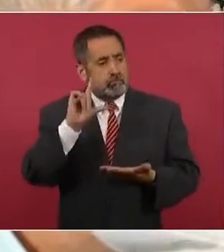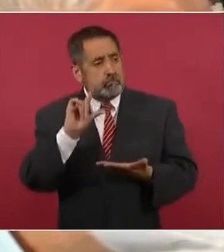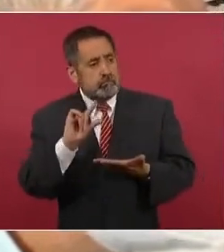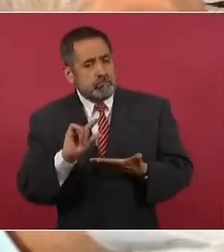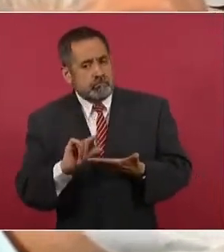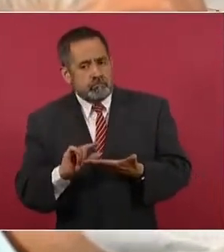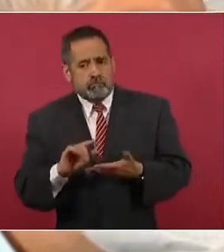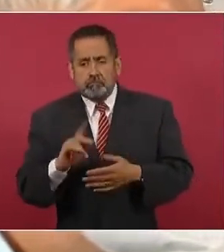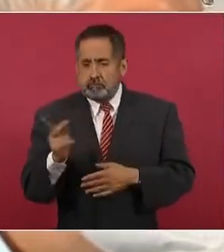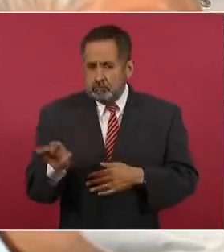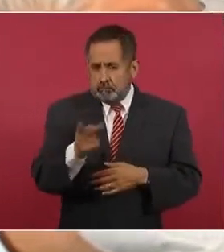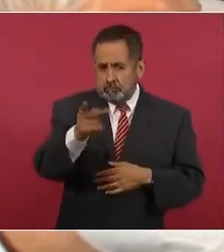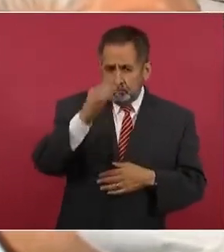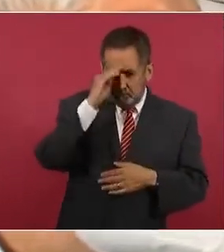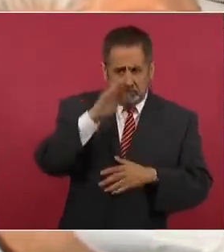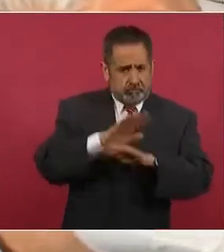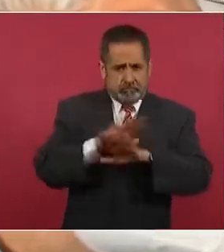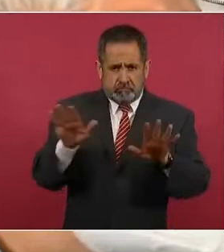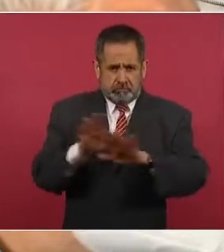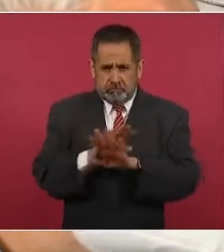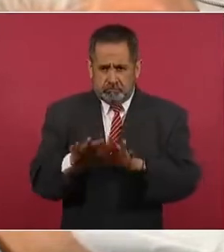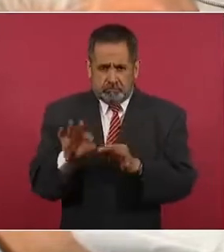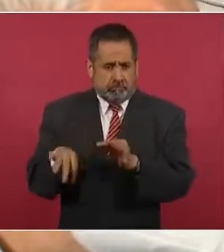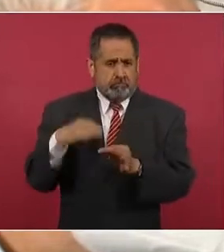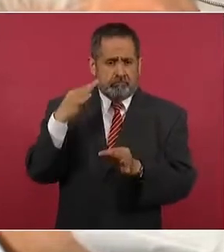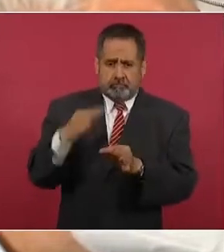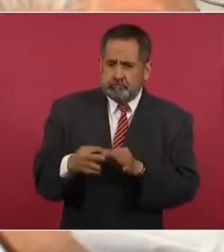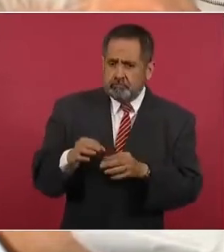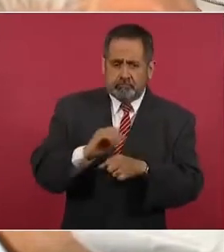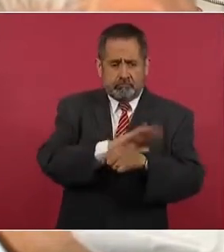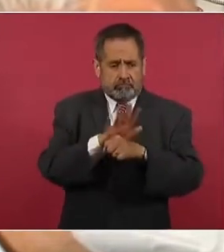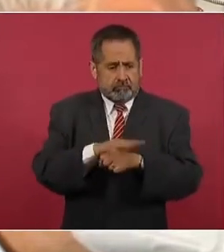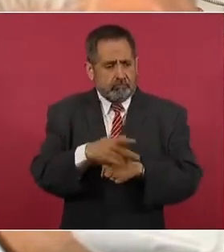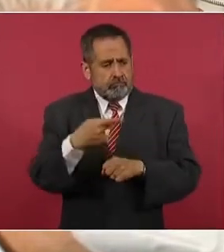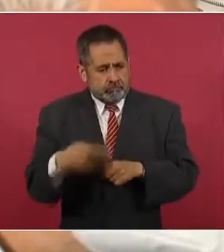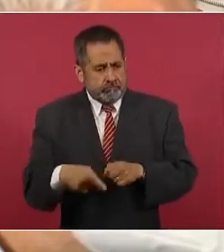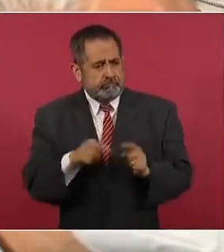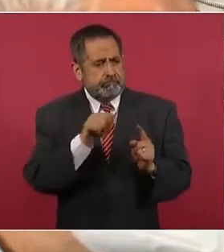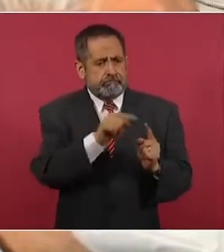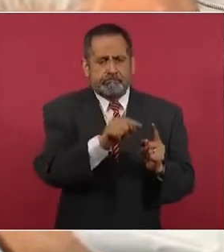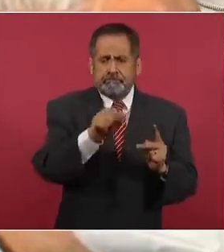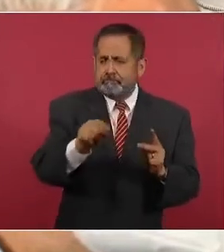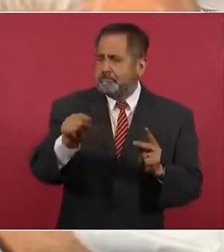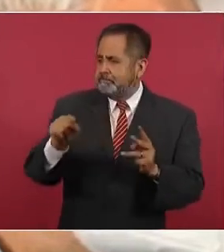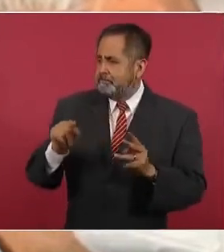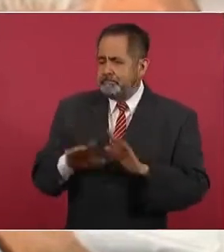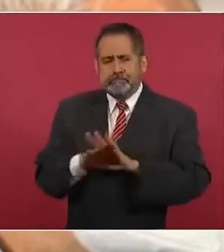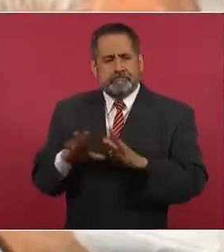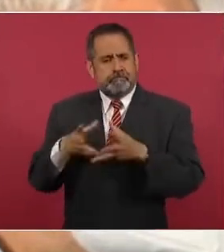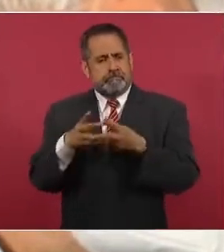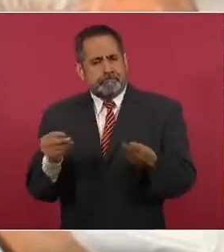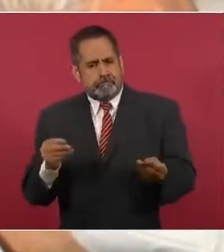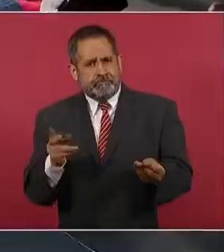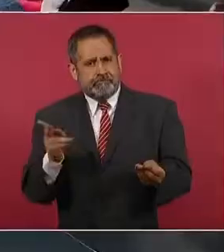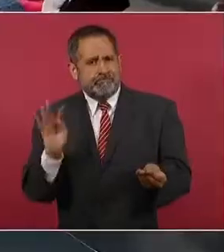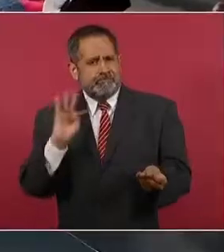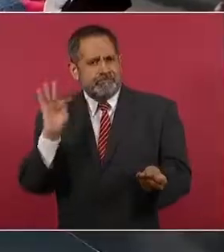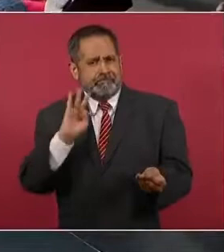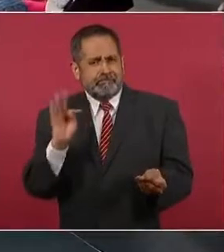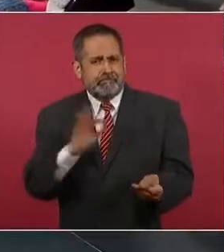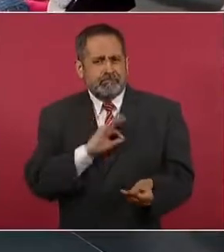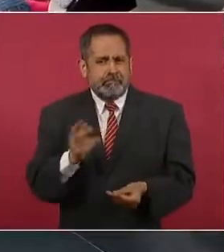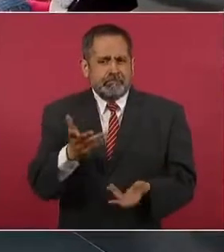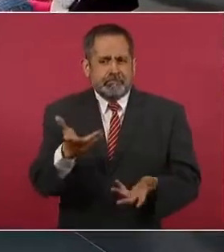un estado endémico de la COVID-19 y en consecuencia qué se tendría que hacer al respecto? Esa sería mi primera pregunta.